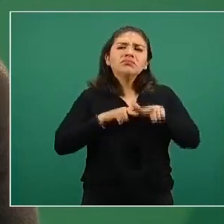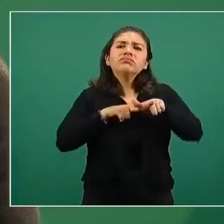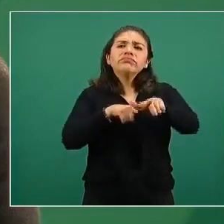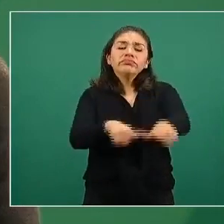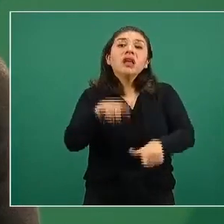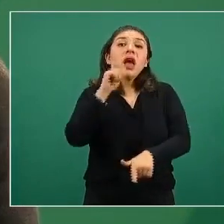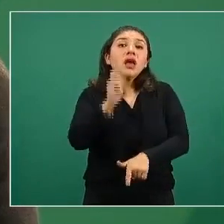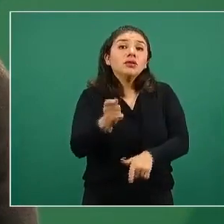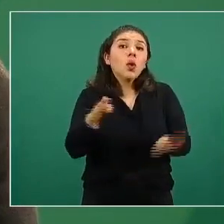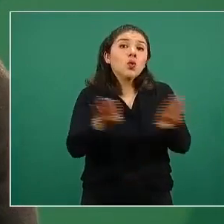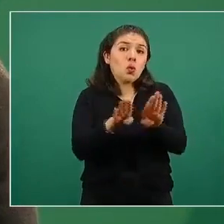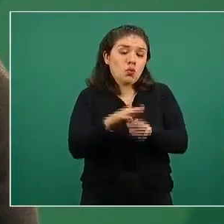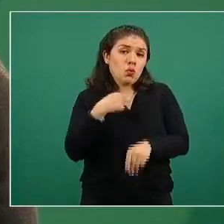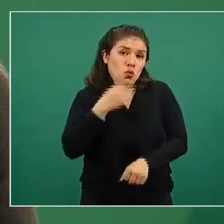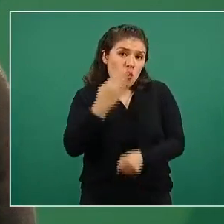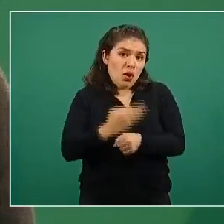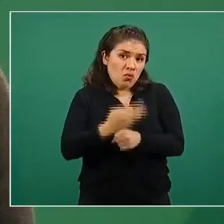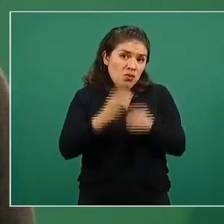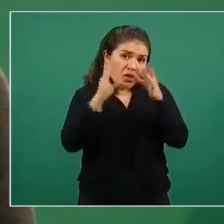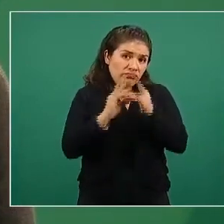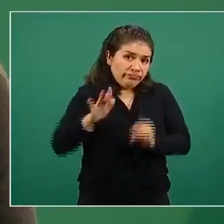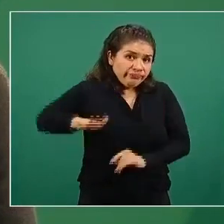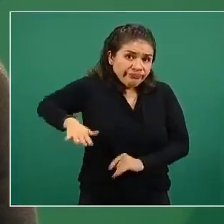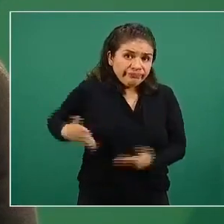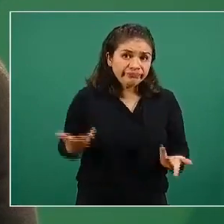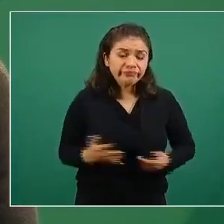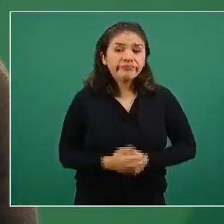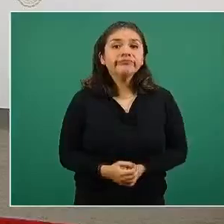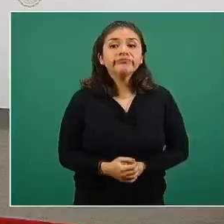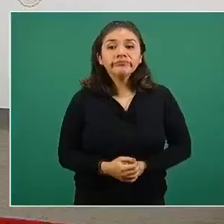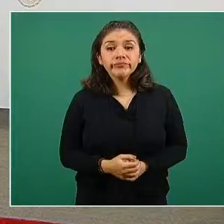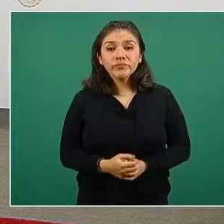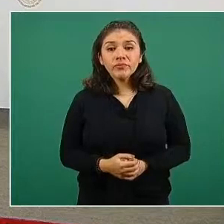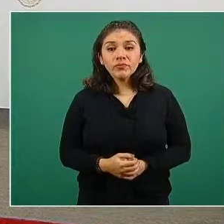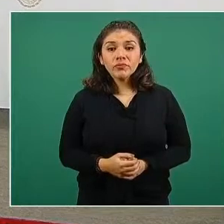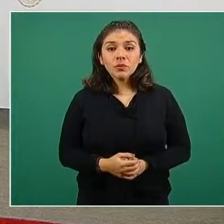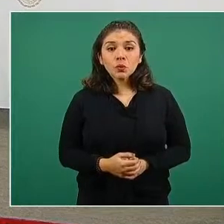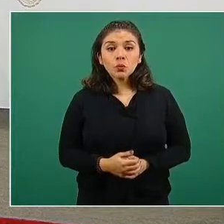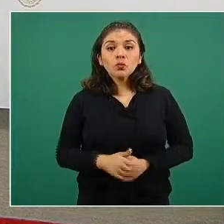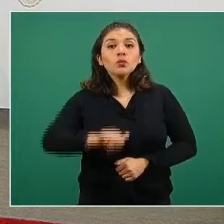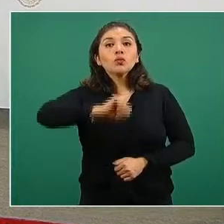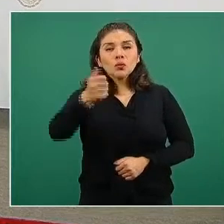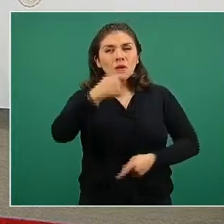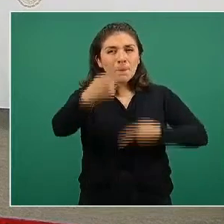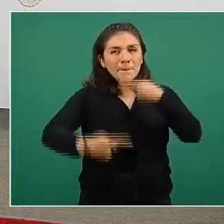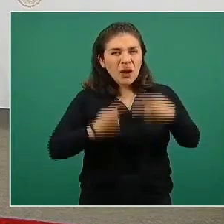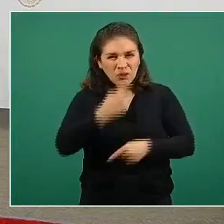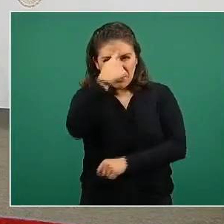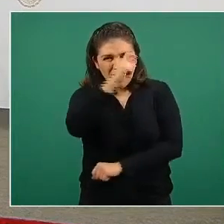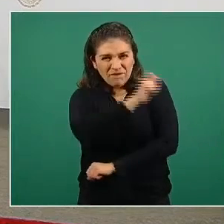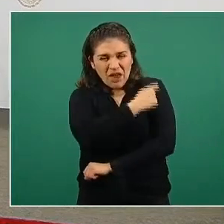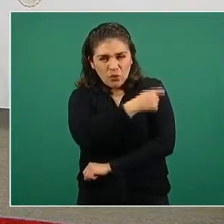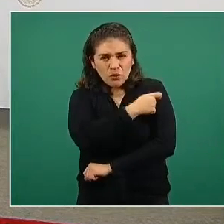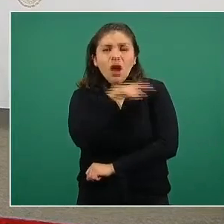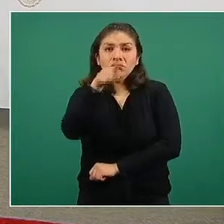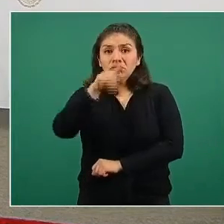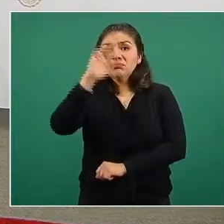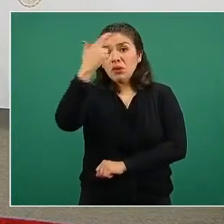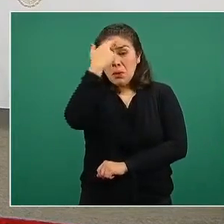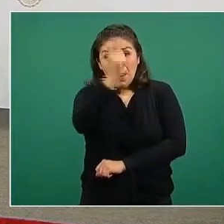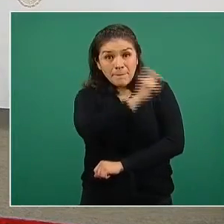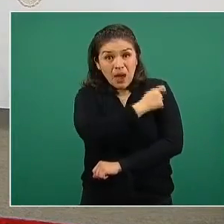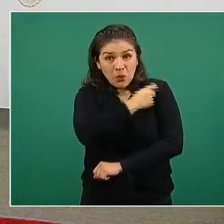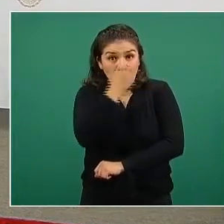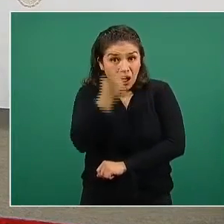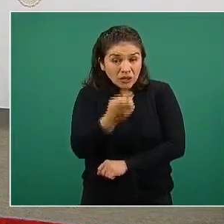que acabamos de comentar, ¿no? En relación a la pregunta sobre la vacuna, pues bueno, recordemos que esta es una vacuna